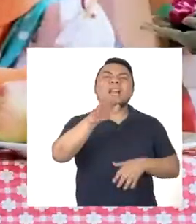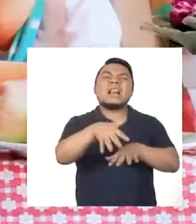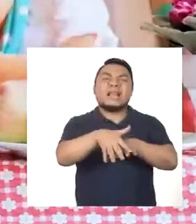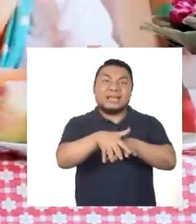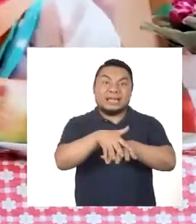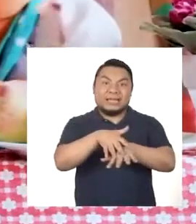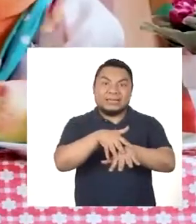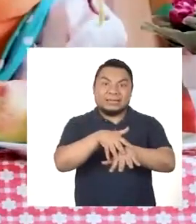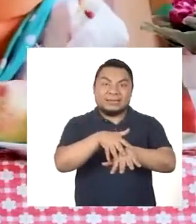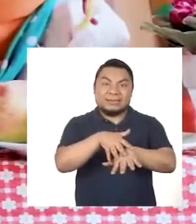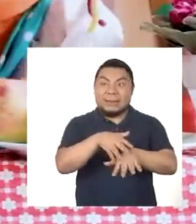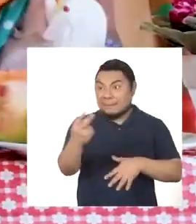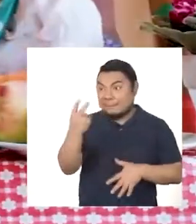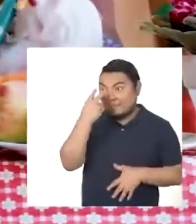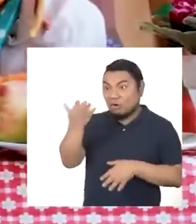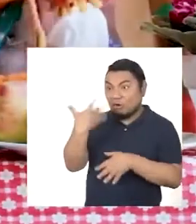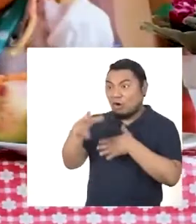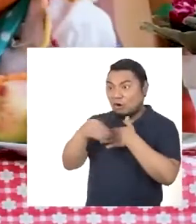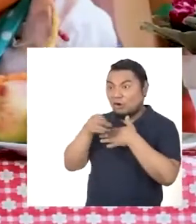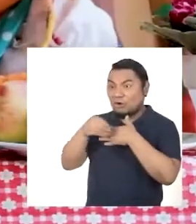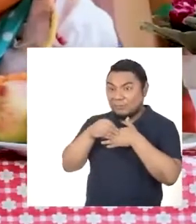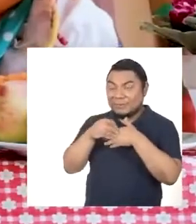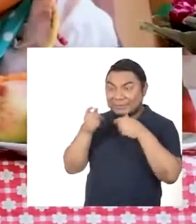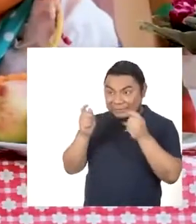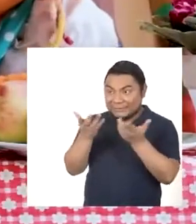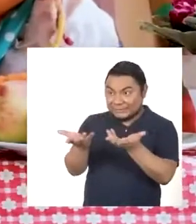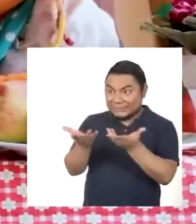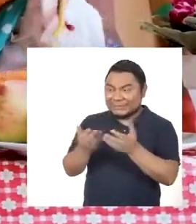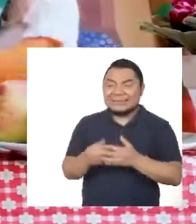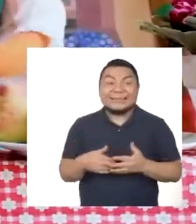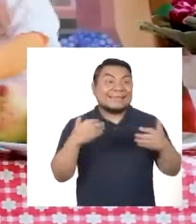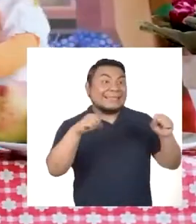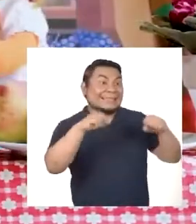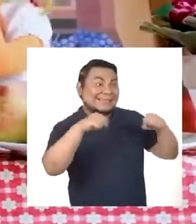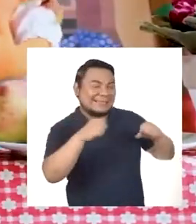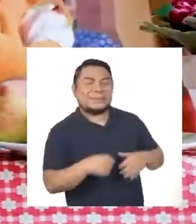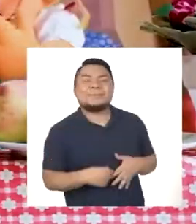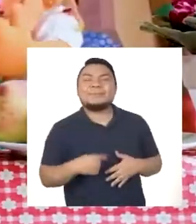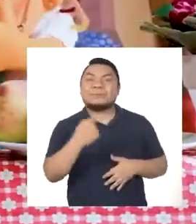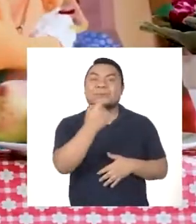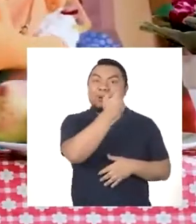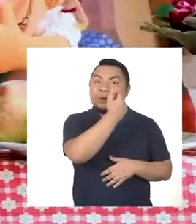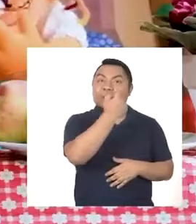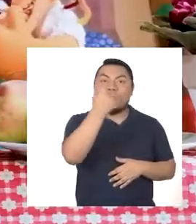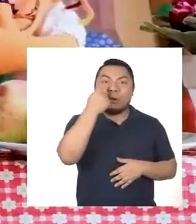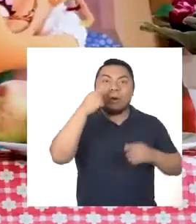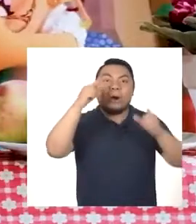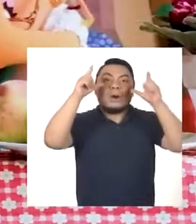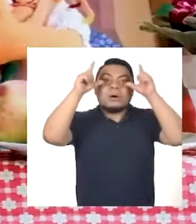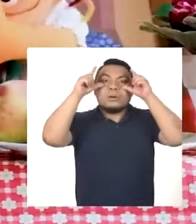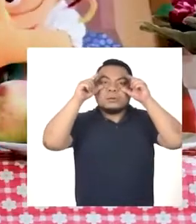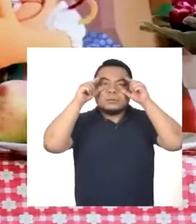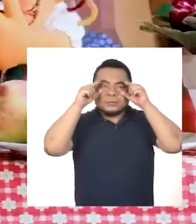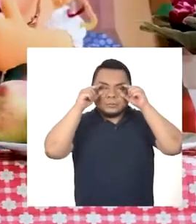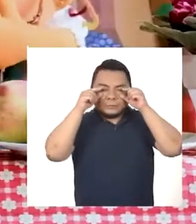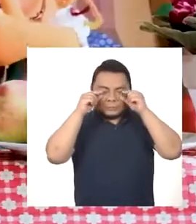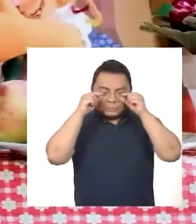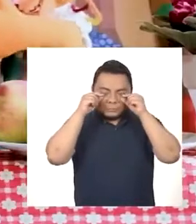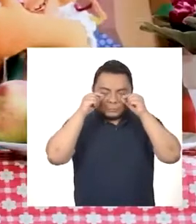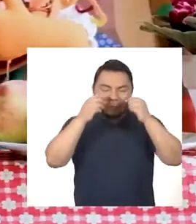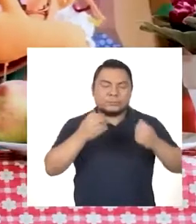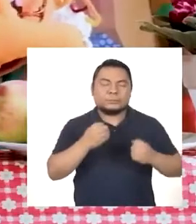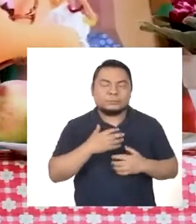Mira, hazlo conmigo. Intentamos. ¡Ya! Cerramos los ojos e inspiramos